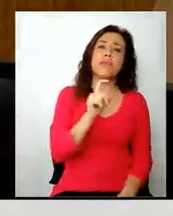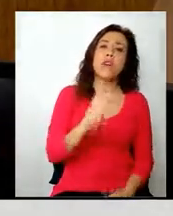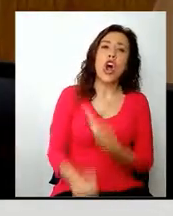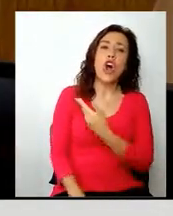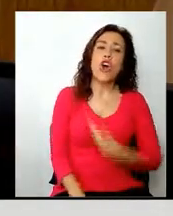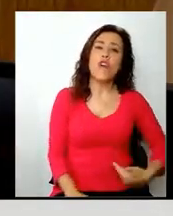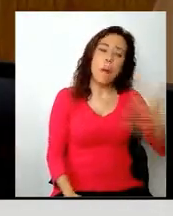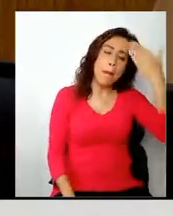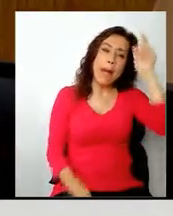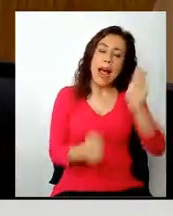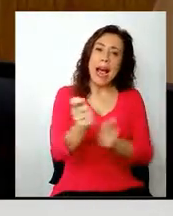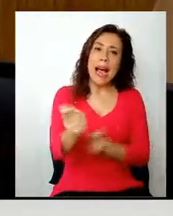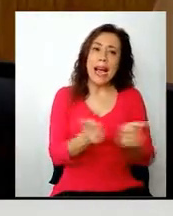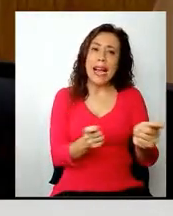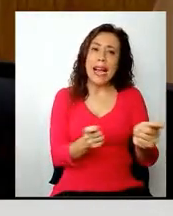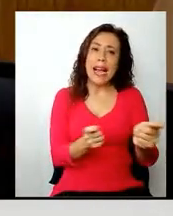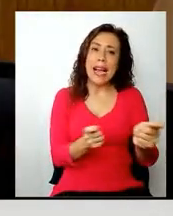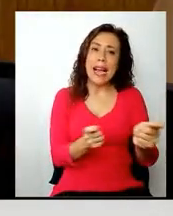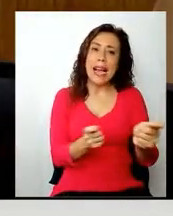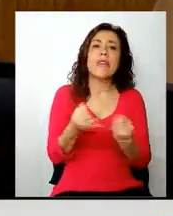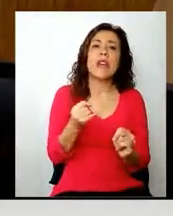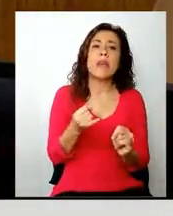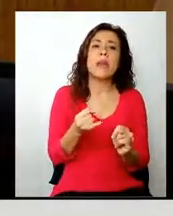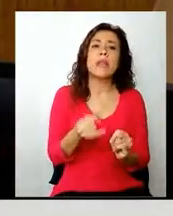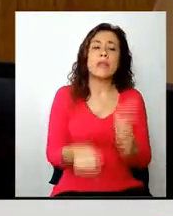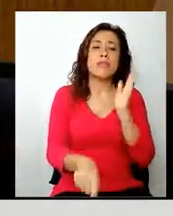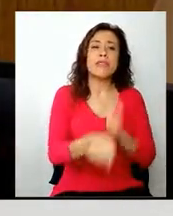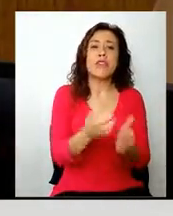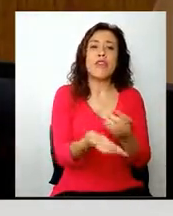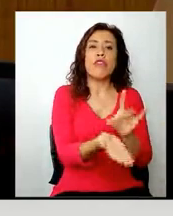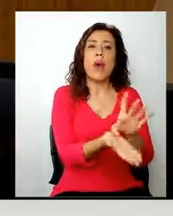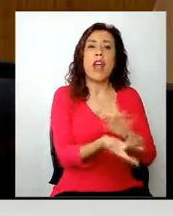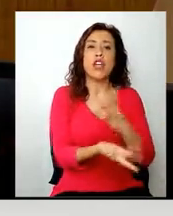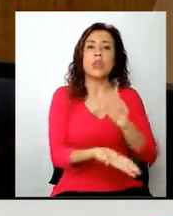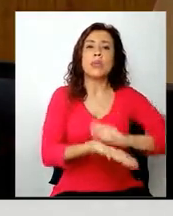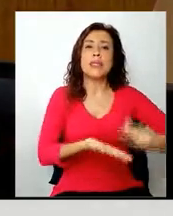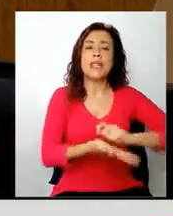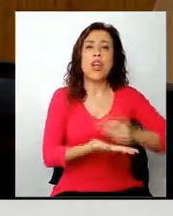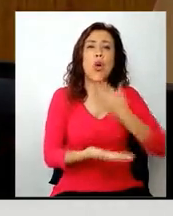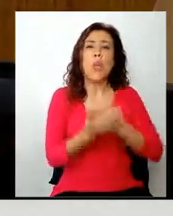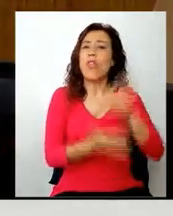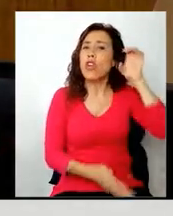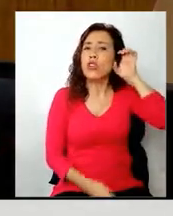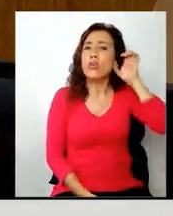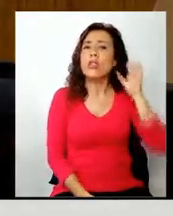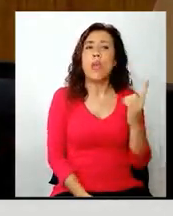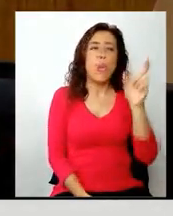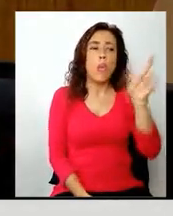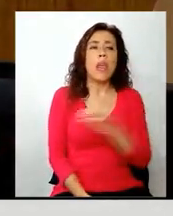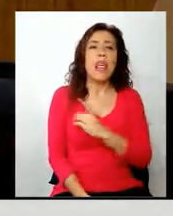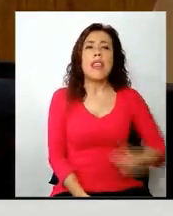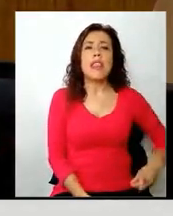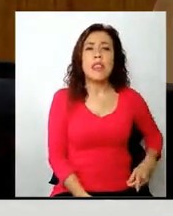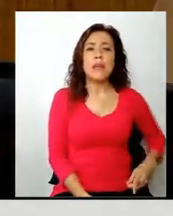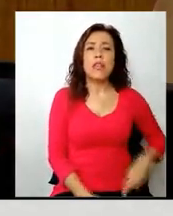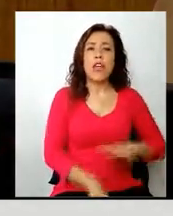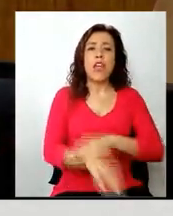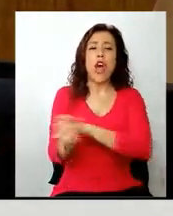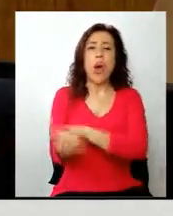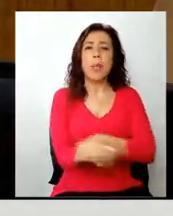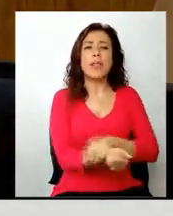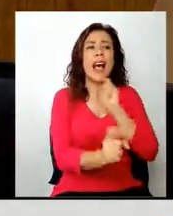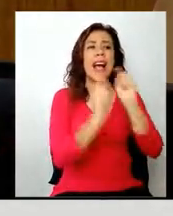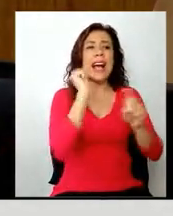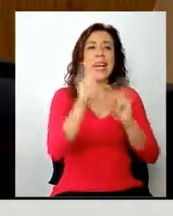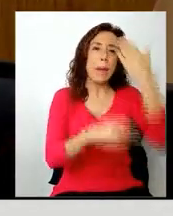que terminó Incluso en la salida un subsecretario cuándo hemos escuchado un a un parlamentario del actual oposición criticando la mala